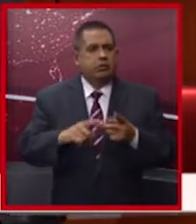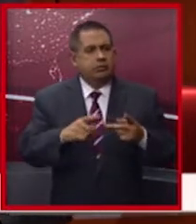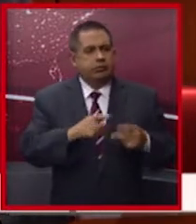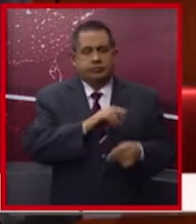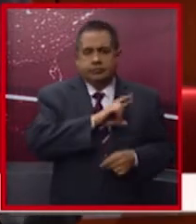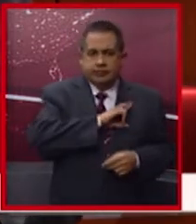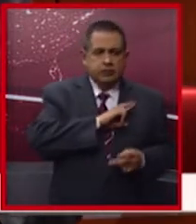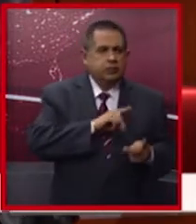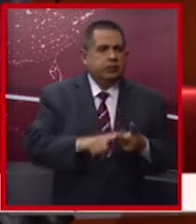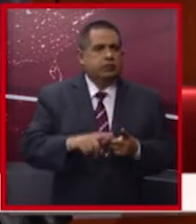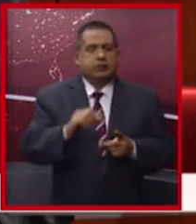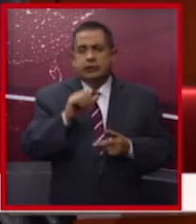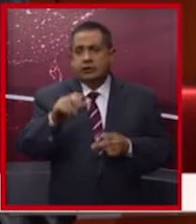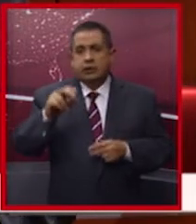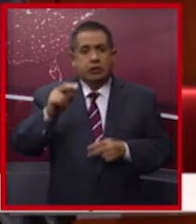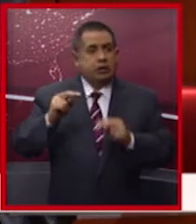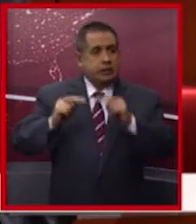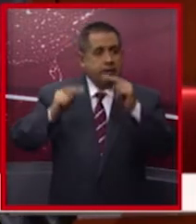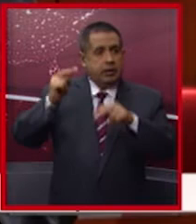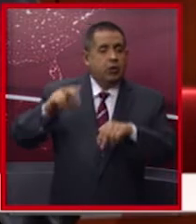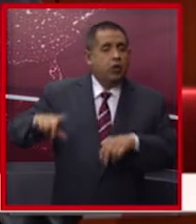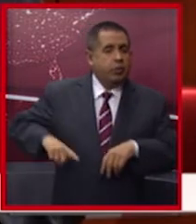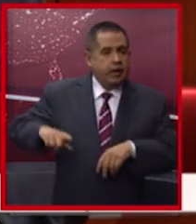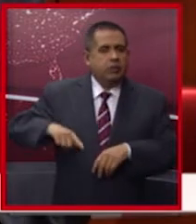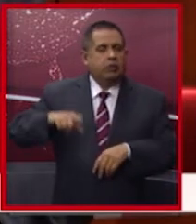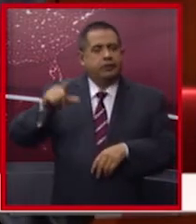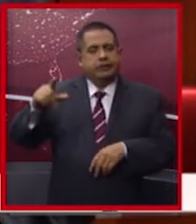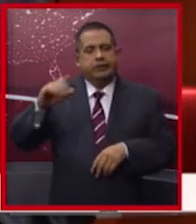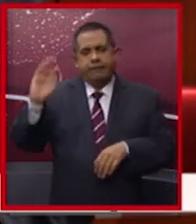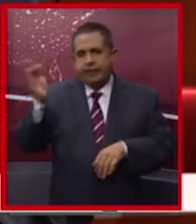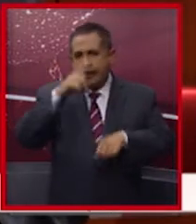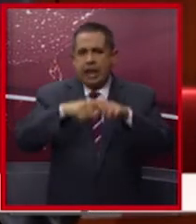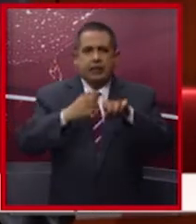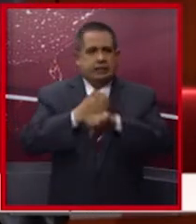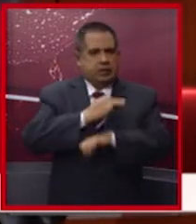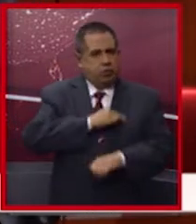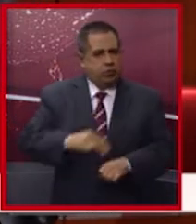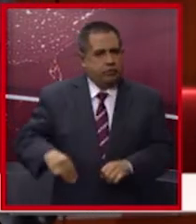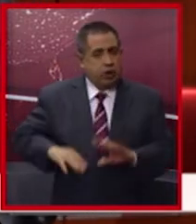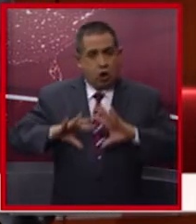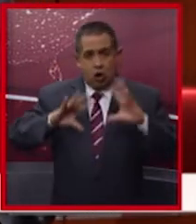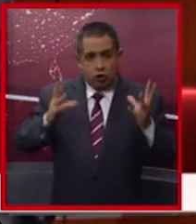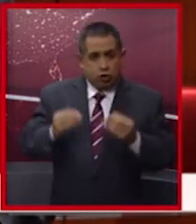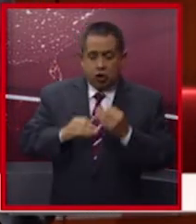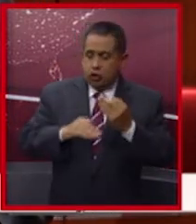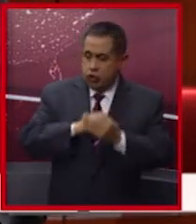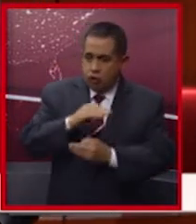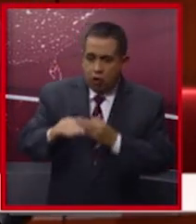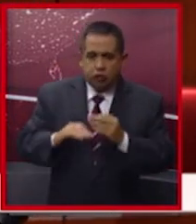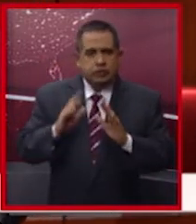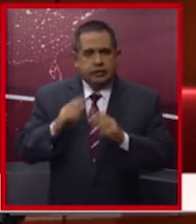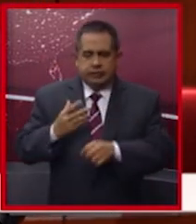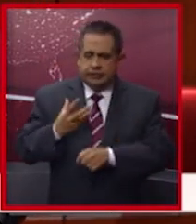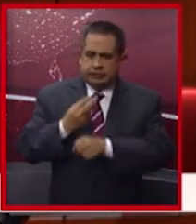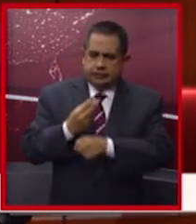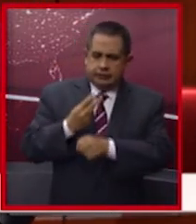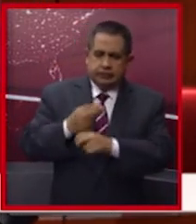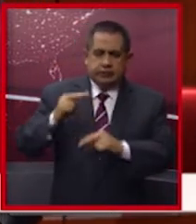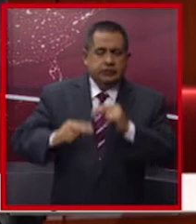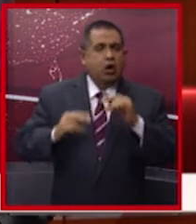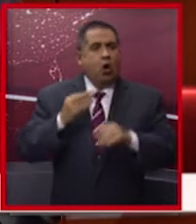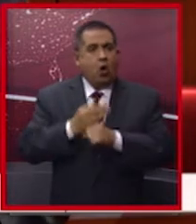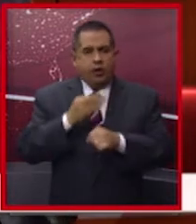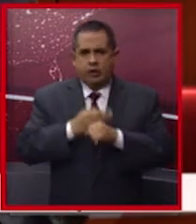privado y los tres órdenes de gobierno. Para emprender la necesaria reconstrucción, contamos con una